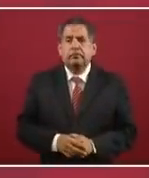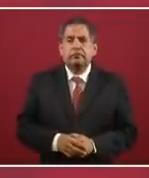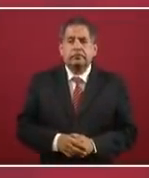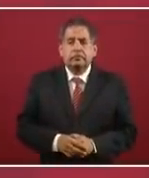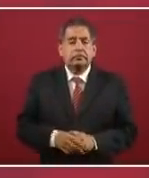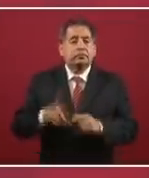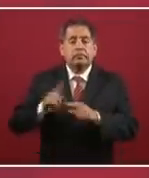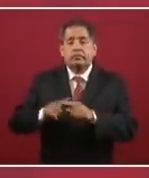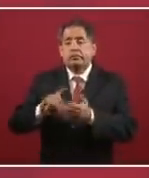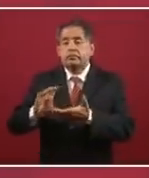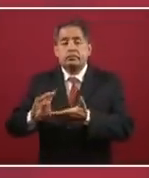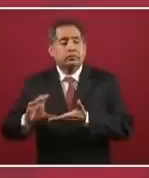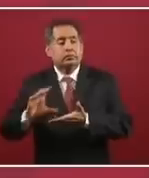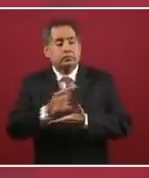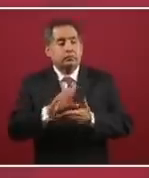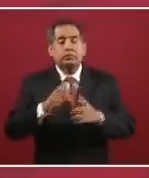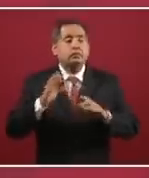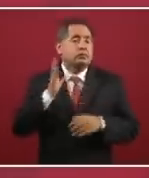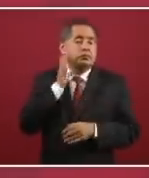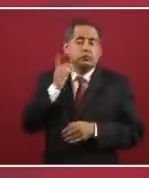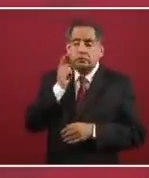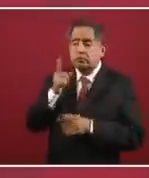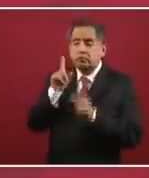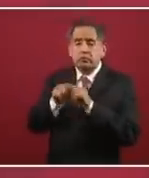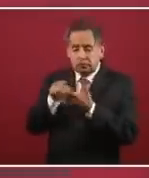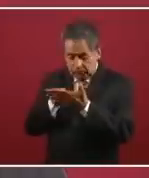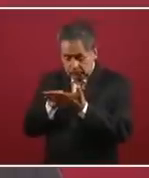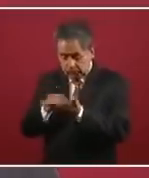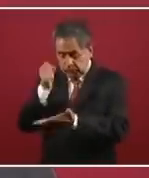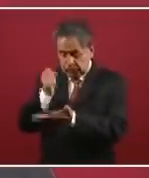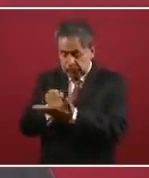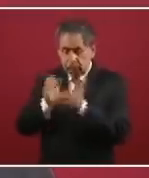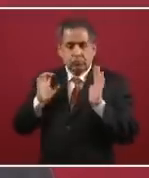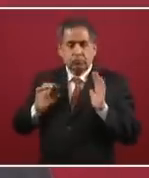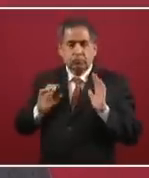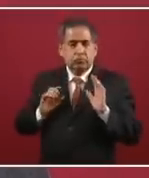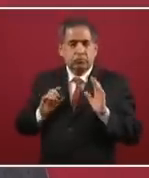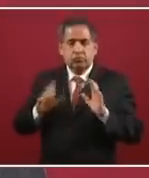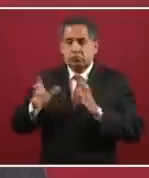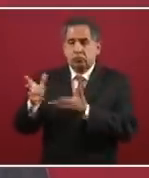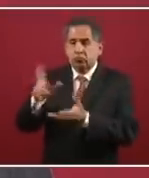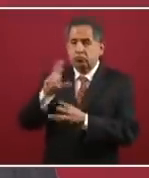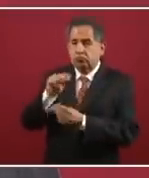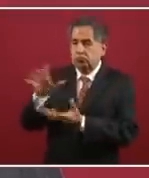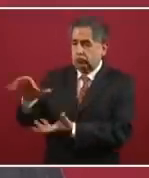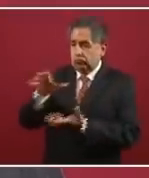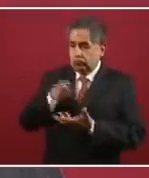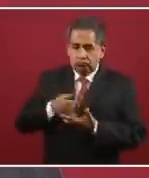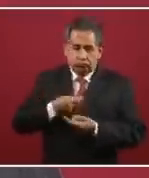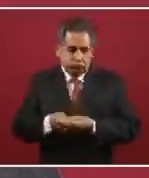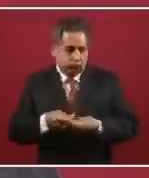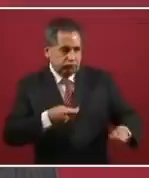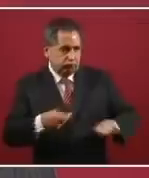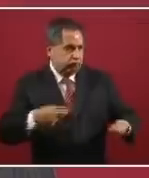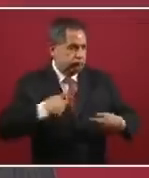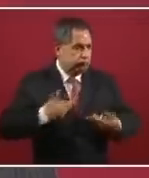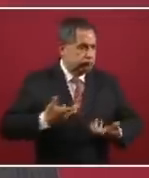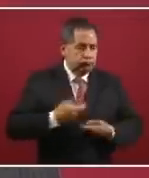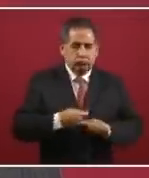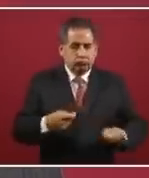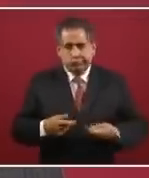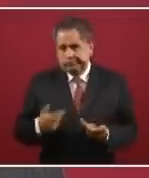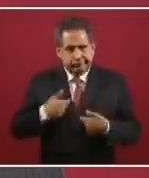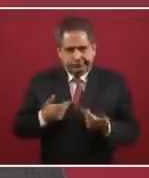La función de la Cámara de Diputados es aprobar el presupuesto, no ejercer el